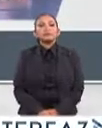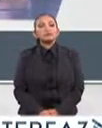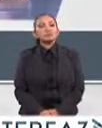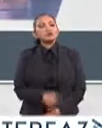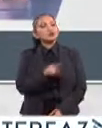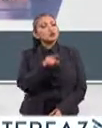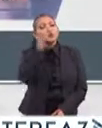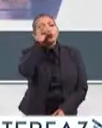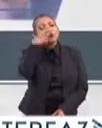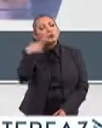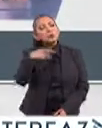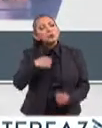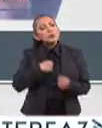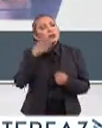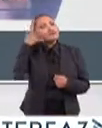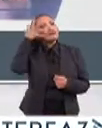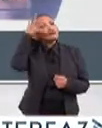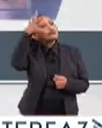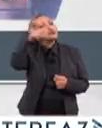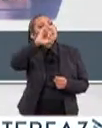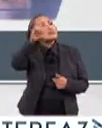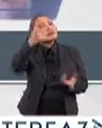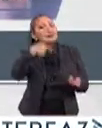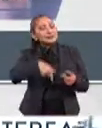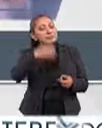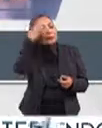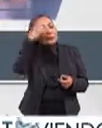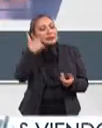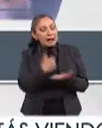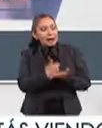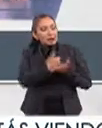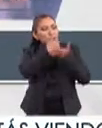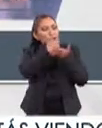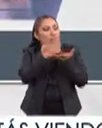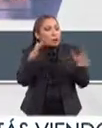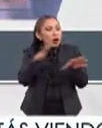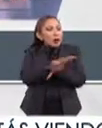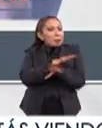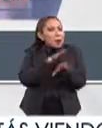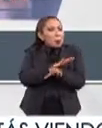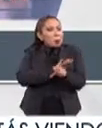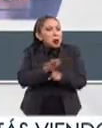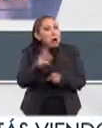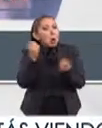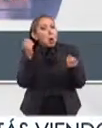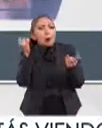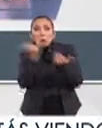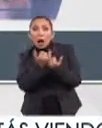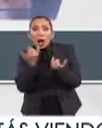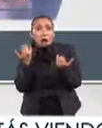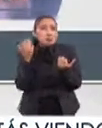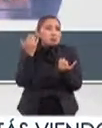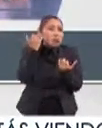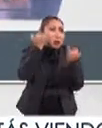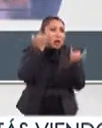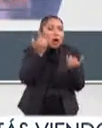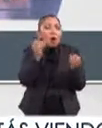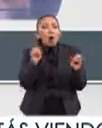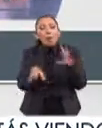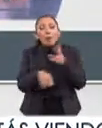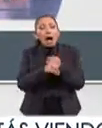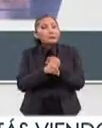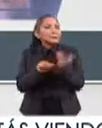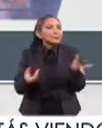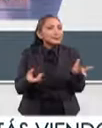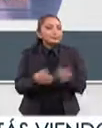¿Cómo ves tu vida profesional a partir de esta experiencia? ¿Cómo cambió o tienes los mismos planes o